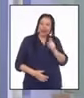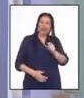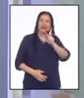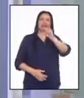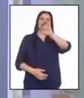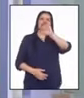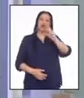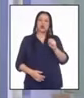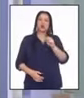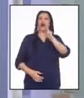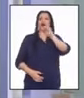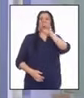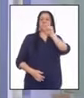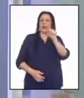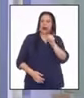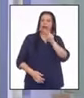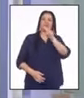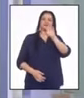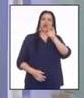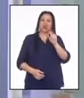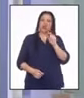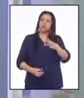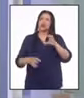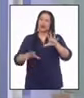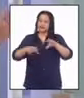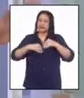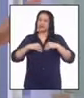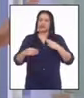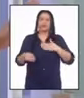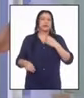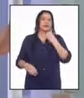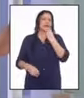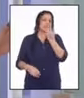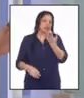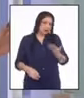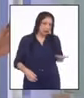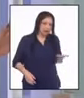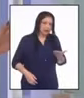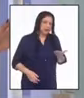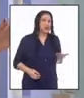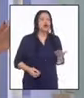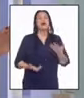Juliana, Mari, Víctor, por aceptar mi invitación. Sin